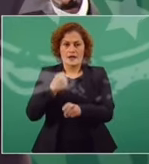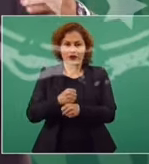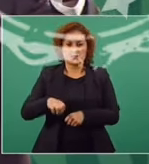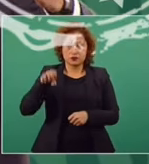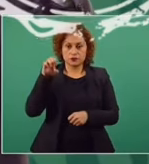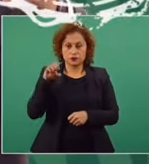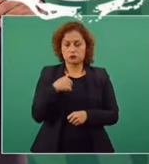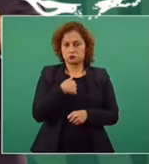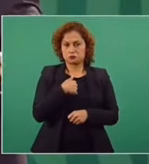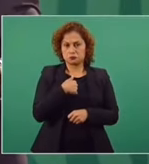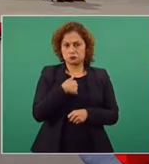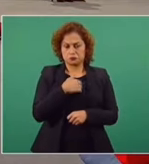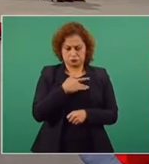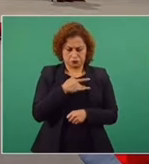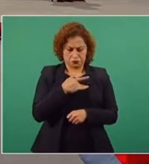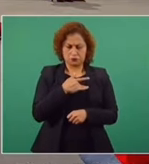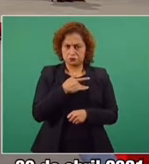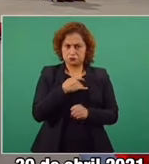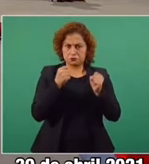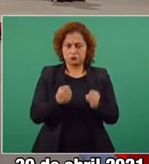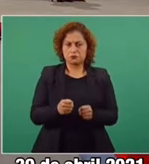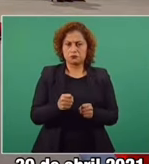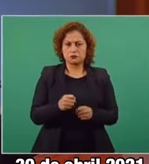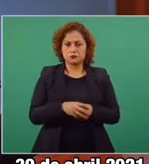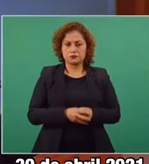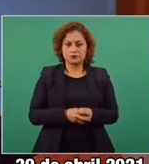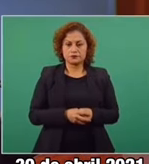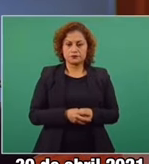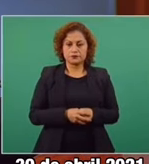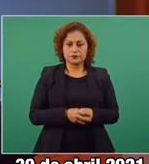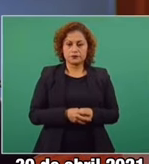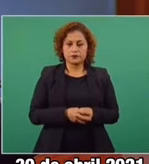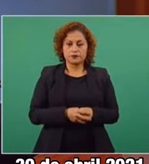Yo estoy seguro de que